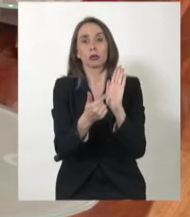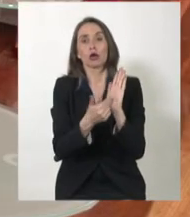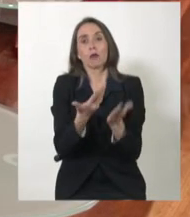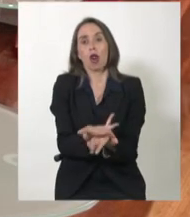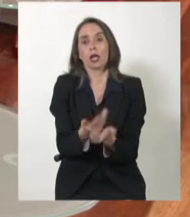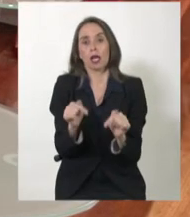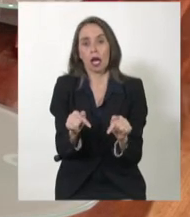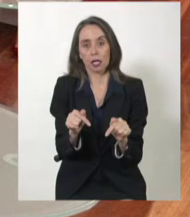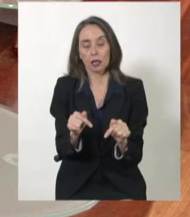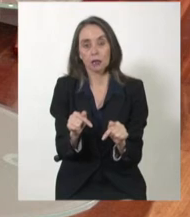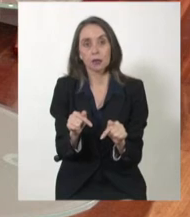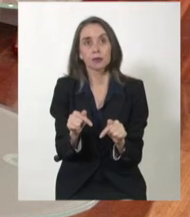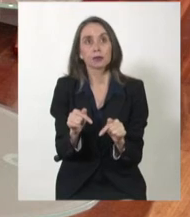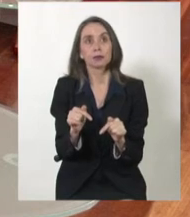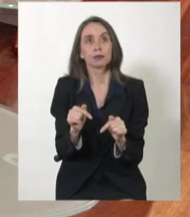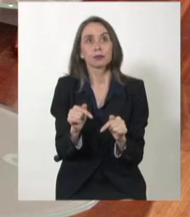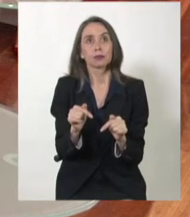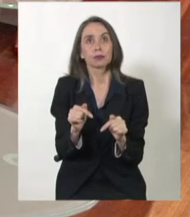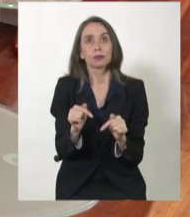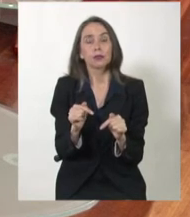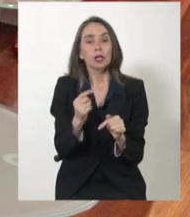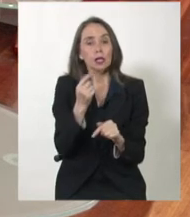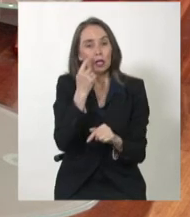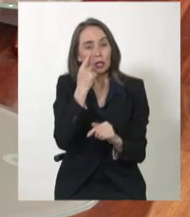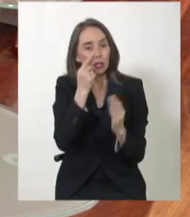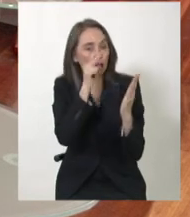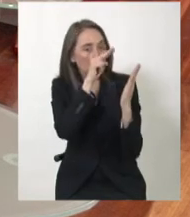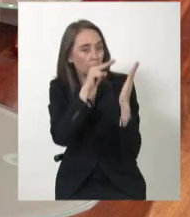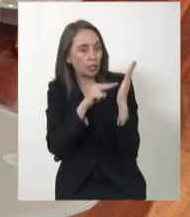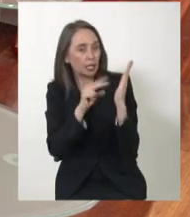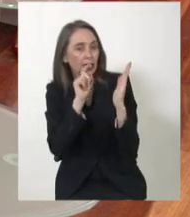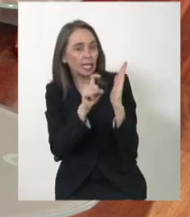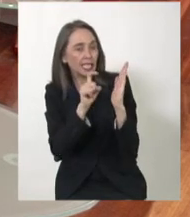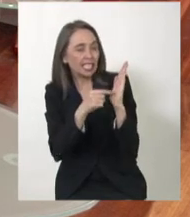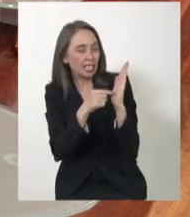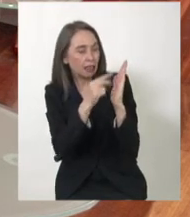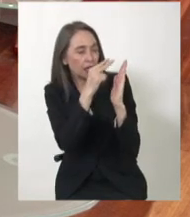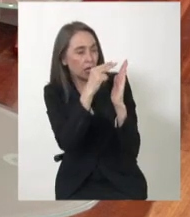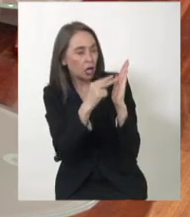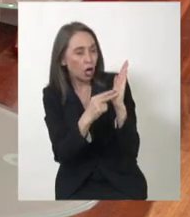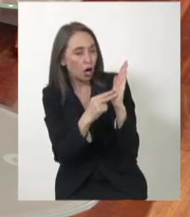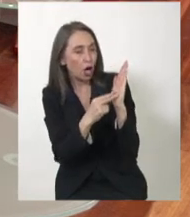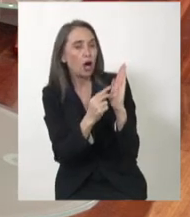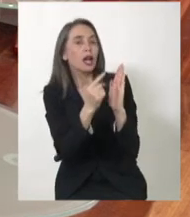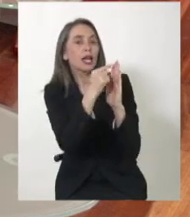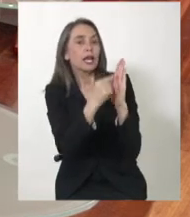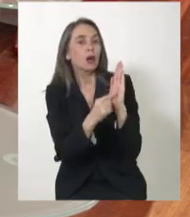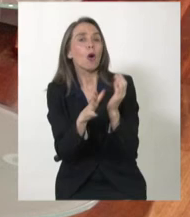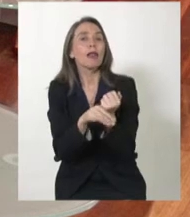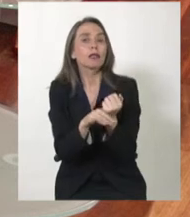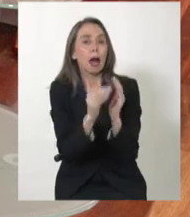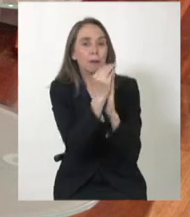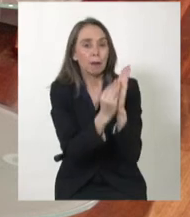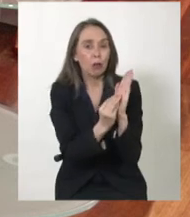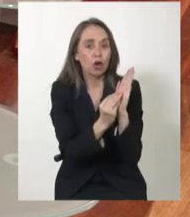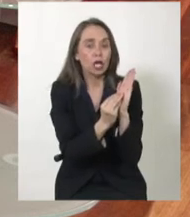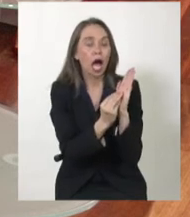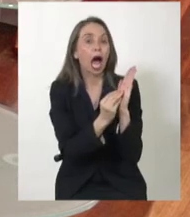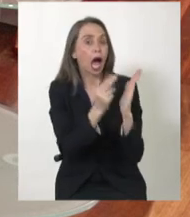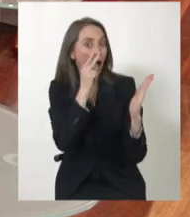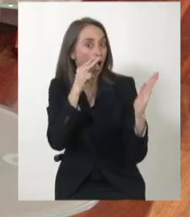hoy día. Observar con ojo crítico cuáles son las trampas que tiene hoy día la constitución y zafar de ella para no caer en lo